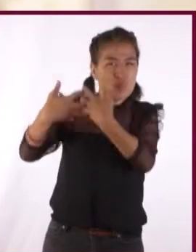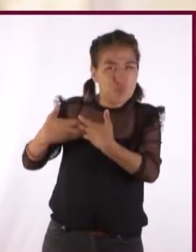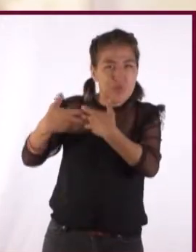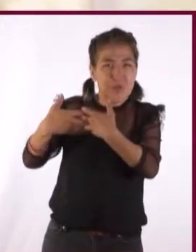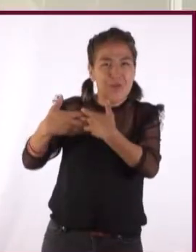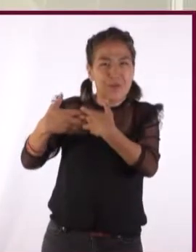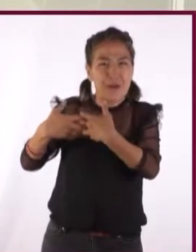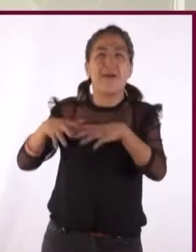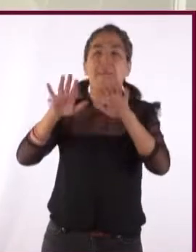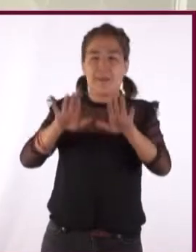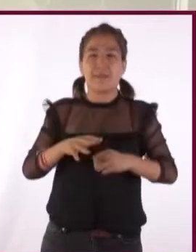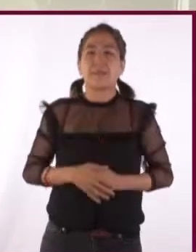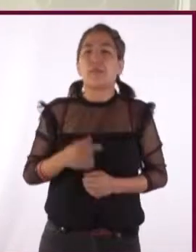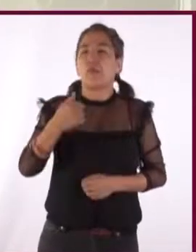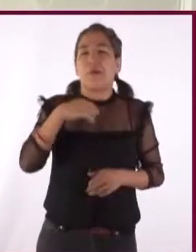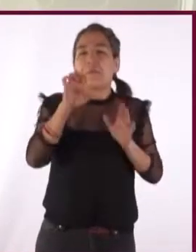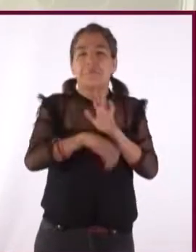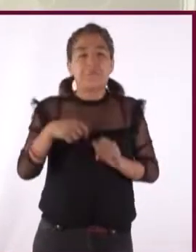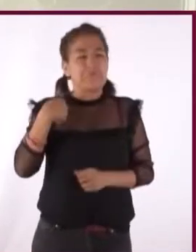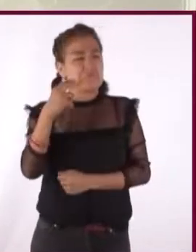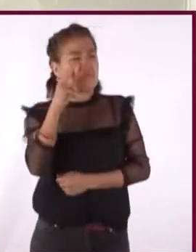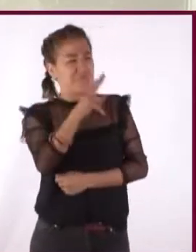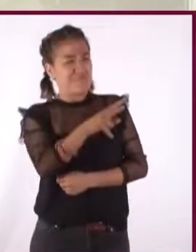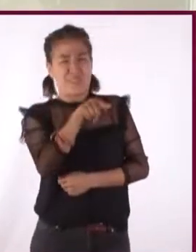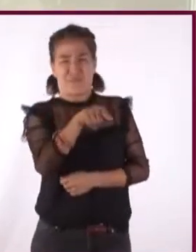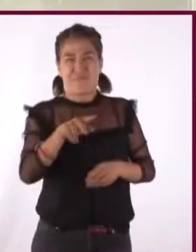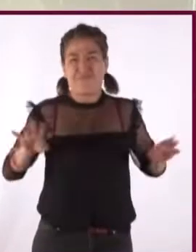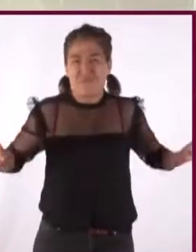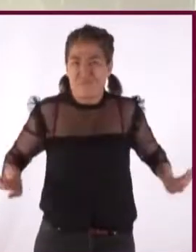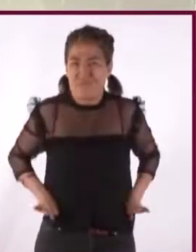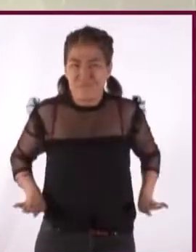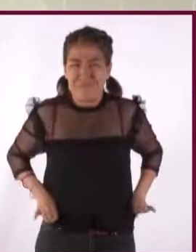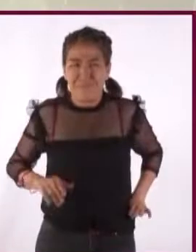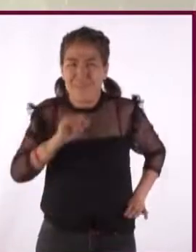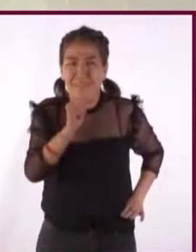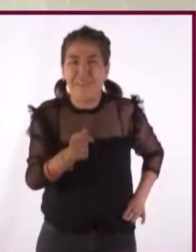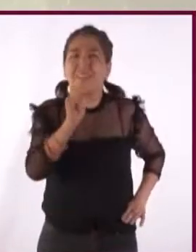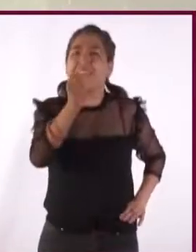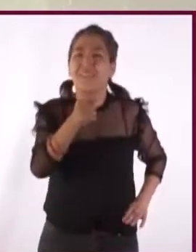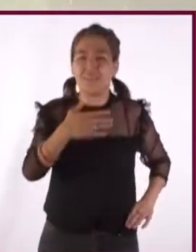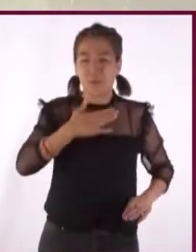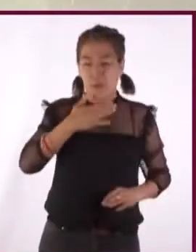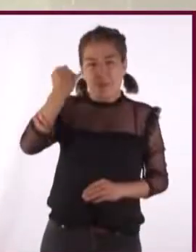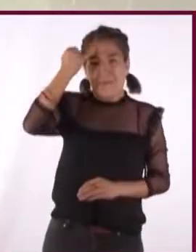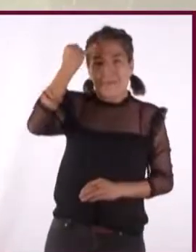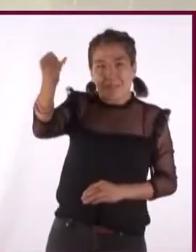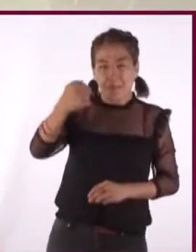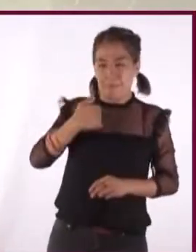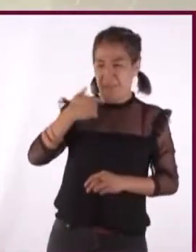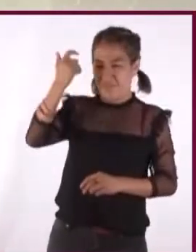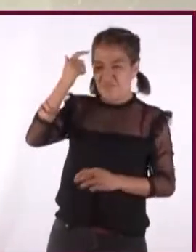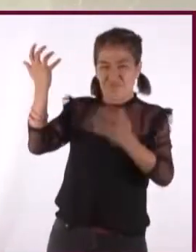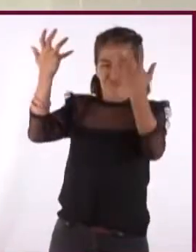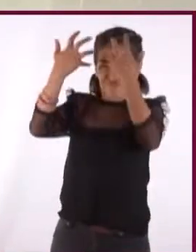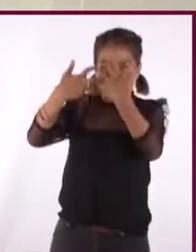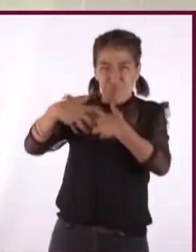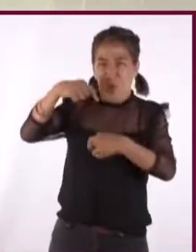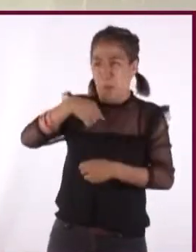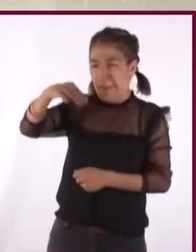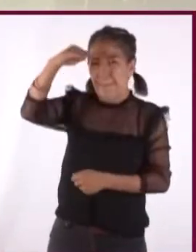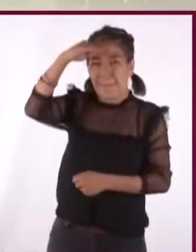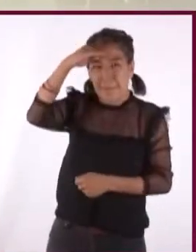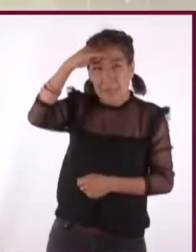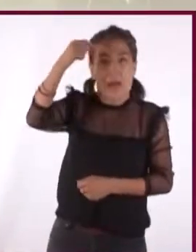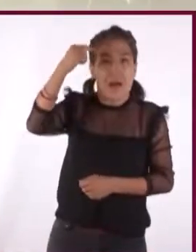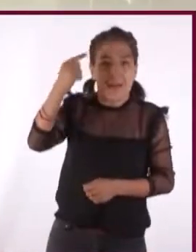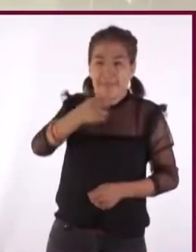claro, yo veo algo que no corresponde a lo que creo, a lo que mi cerebro piensa en estas